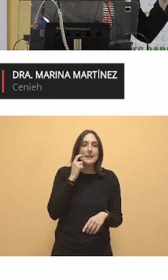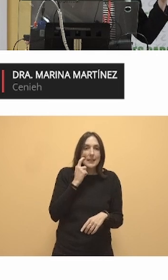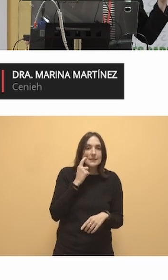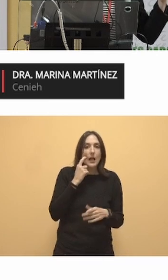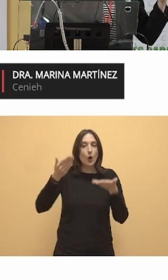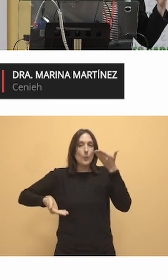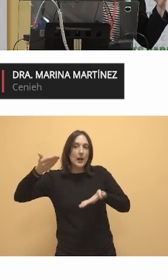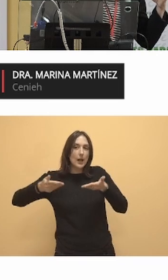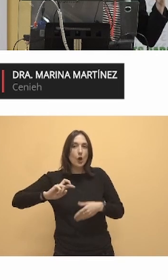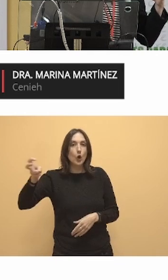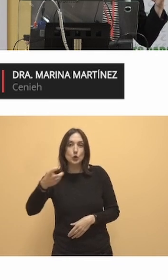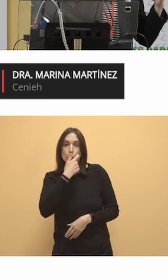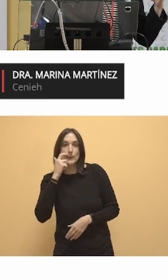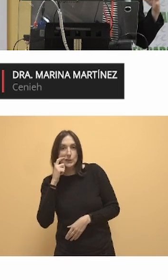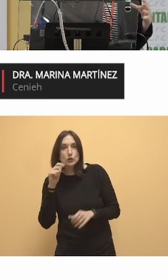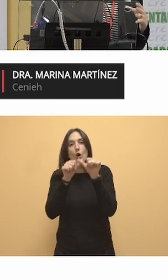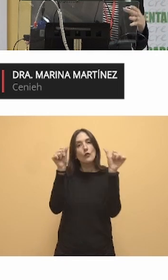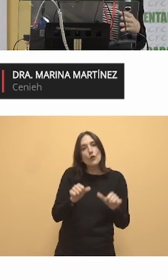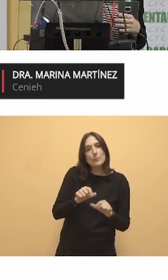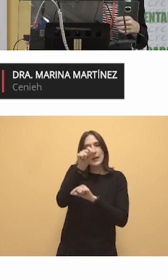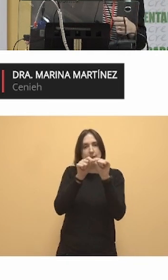otros, sobre todo en forma y en tamaño.